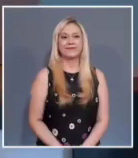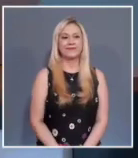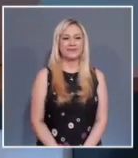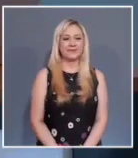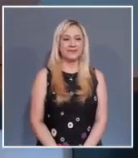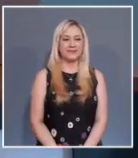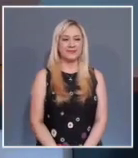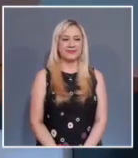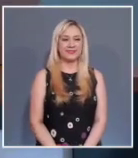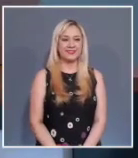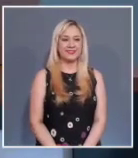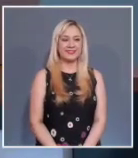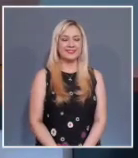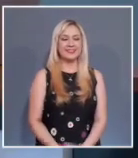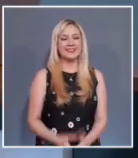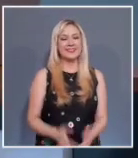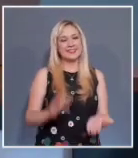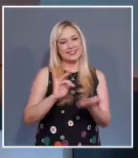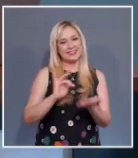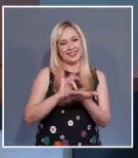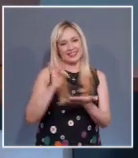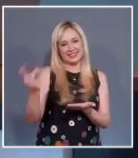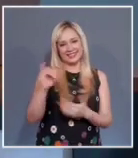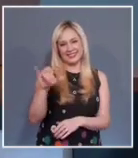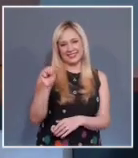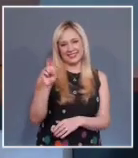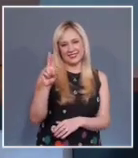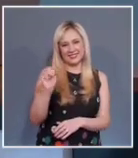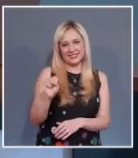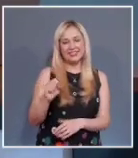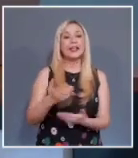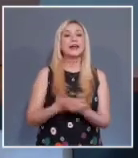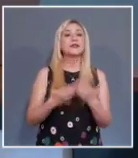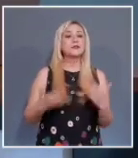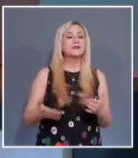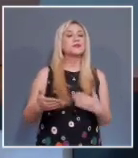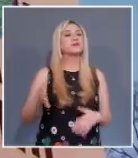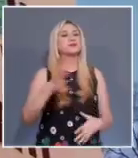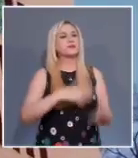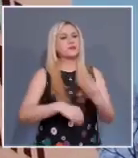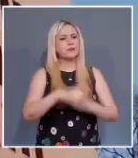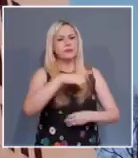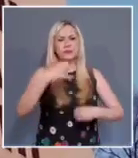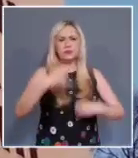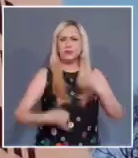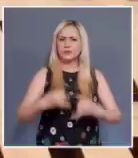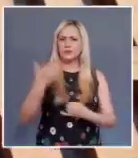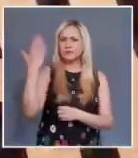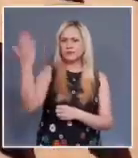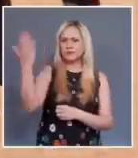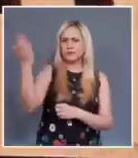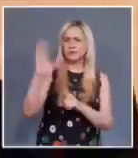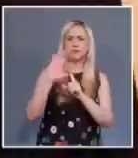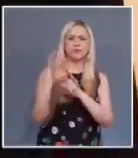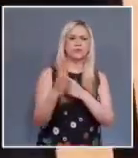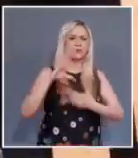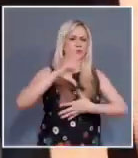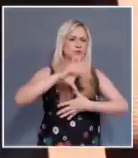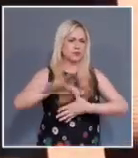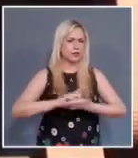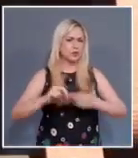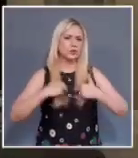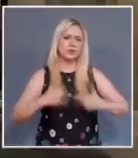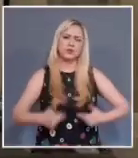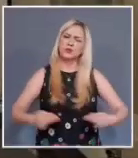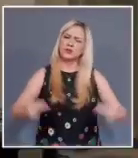Muchas gracias, Jesús. Juzgadoras solicitaron a la Comisión Interamericana de Derechos Humanos la adopción inmediata de medidas cautelares, esto